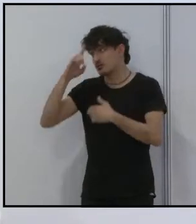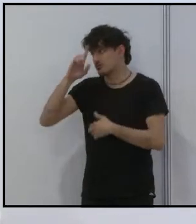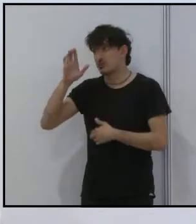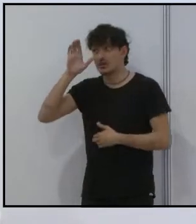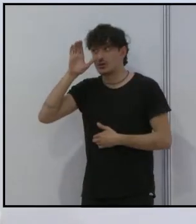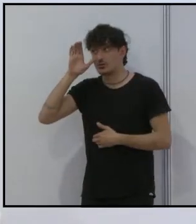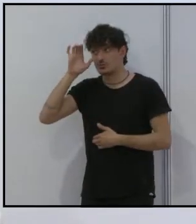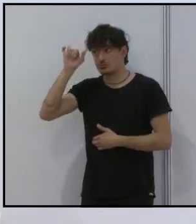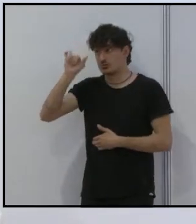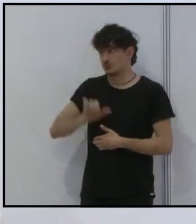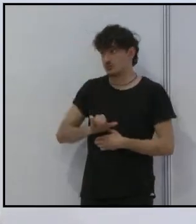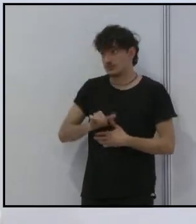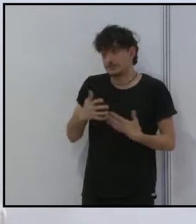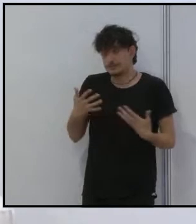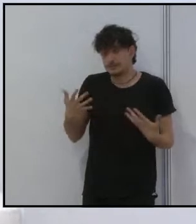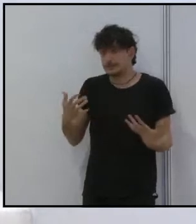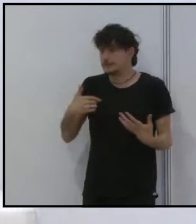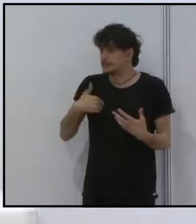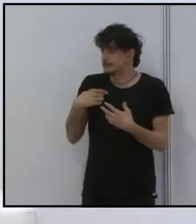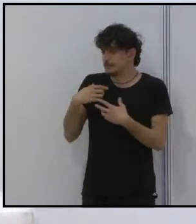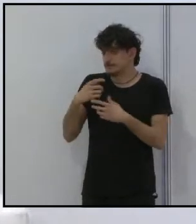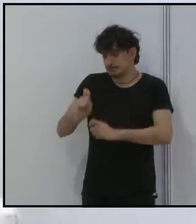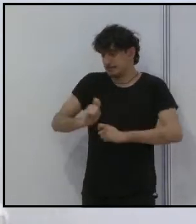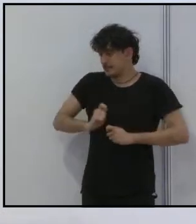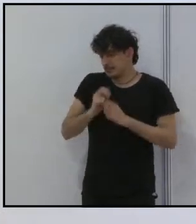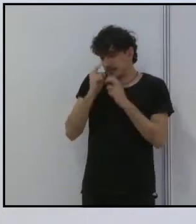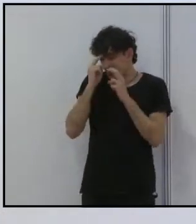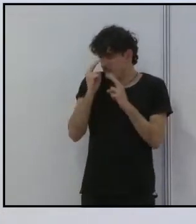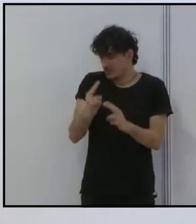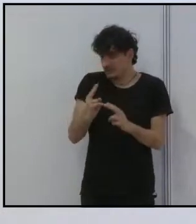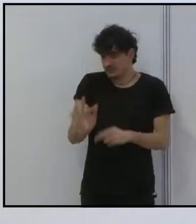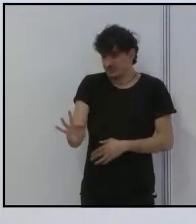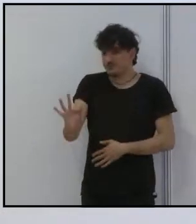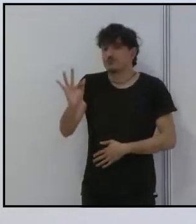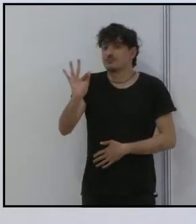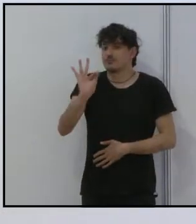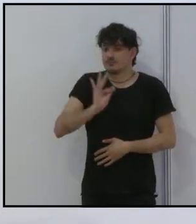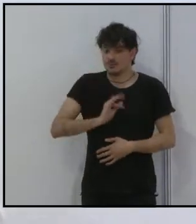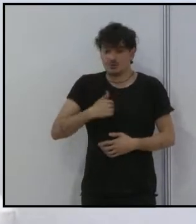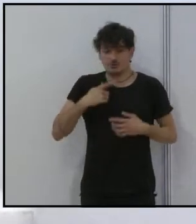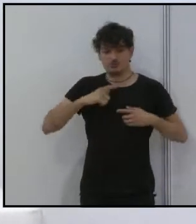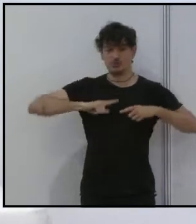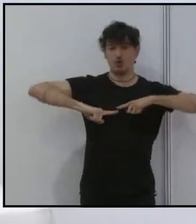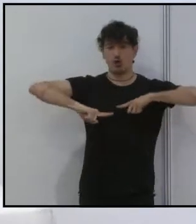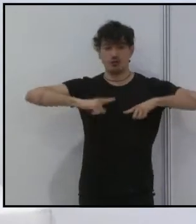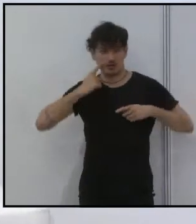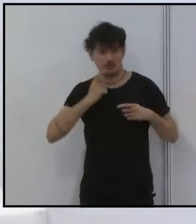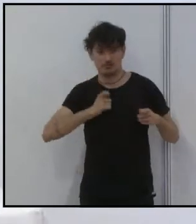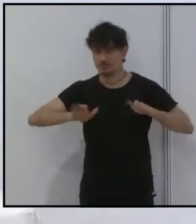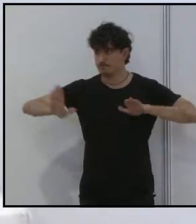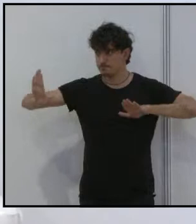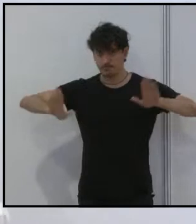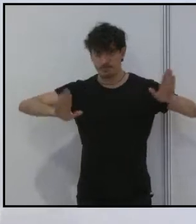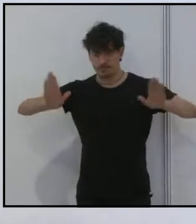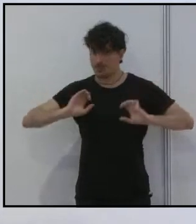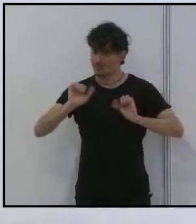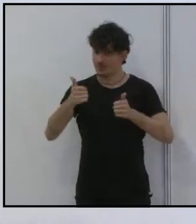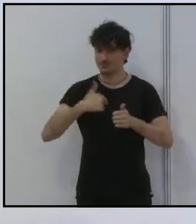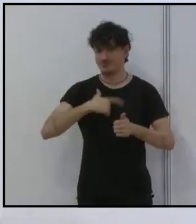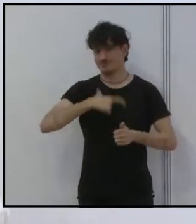y por el respeto que me da la edad, me toca a mí coordinar esta mesa. Empezaré por mí misma, que es lo que más me